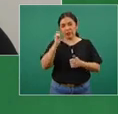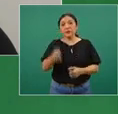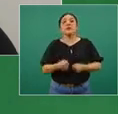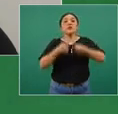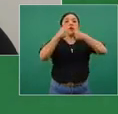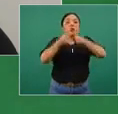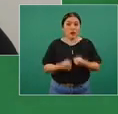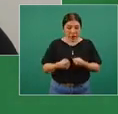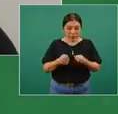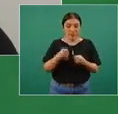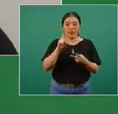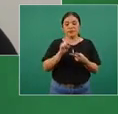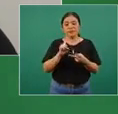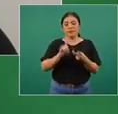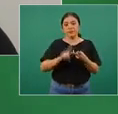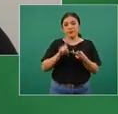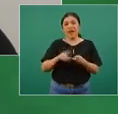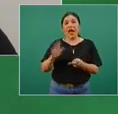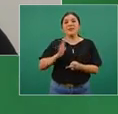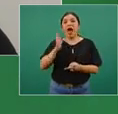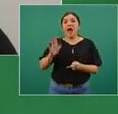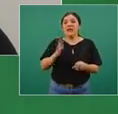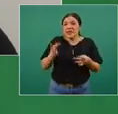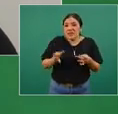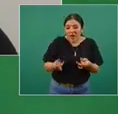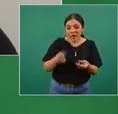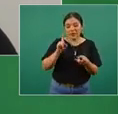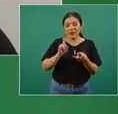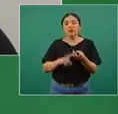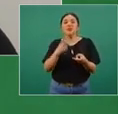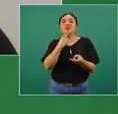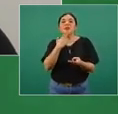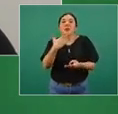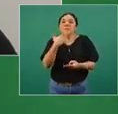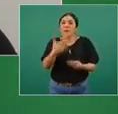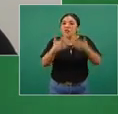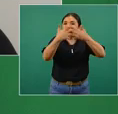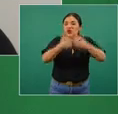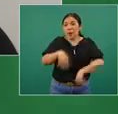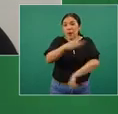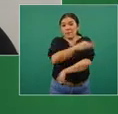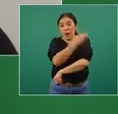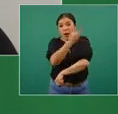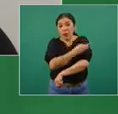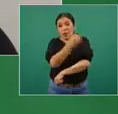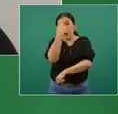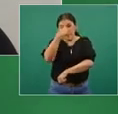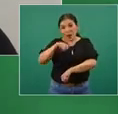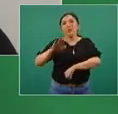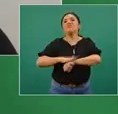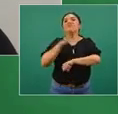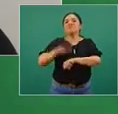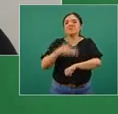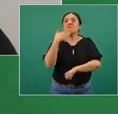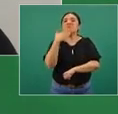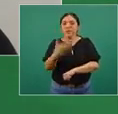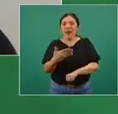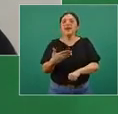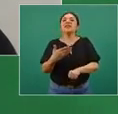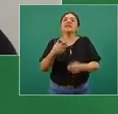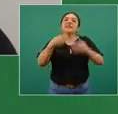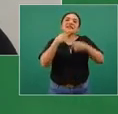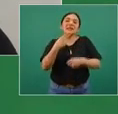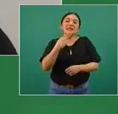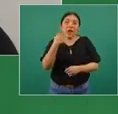seguridad, la calidad y la eficacia que la vacuna tiene que tener para lograr los objetivos de la misma.